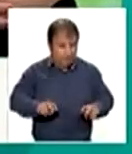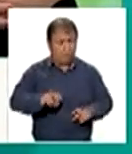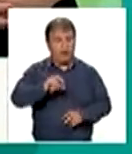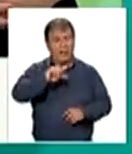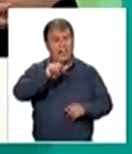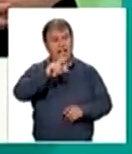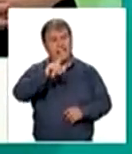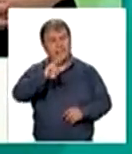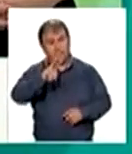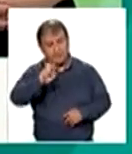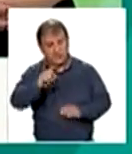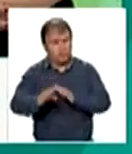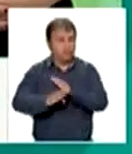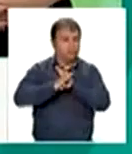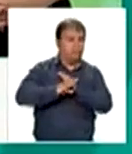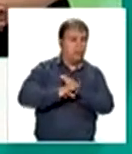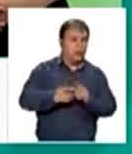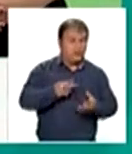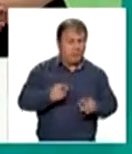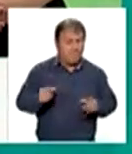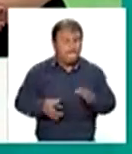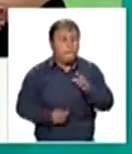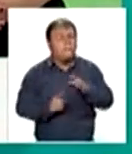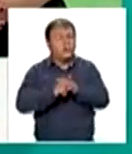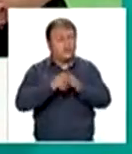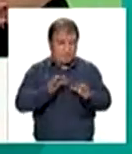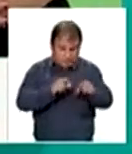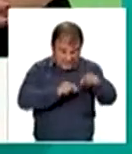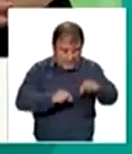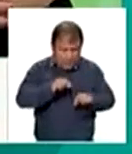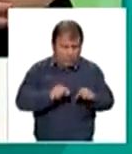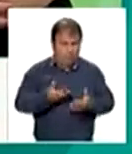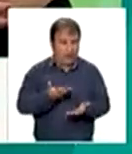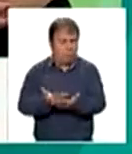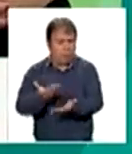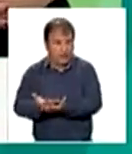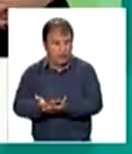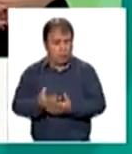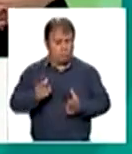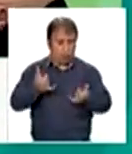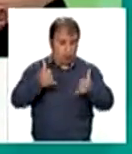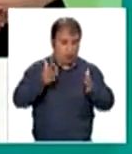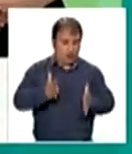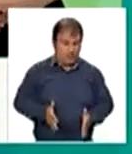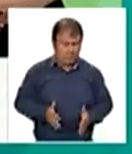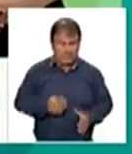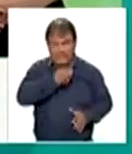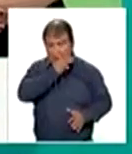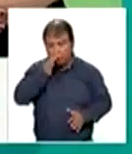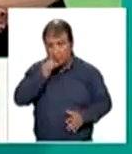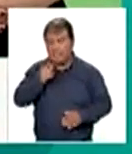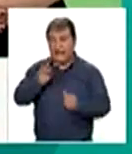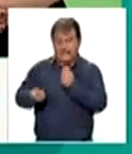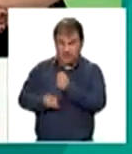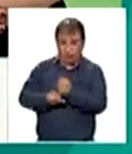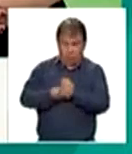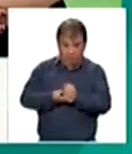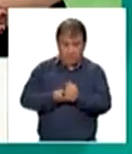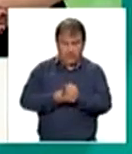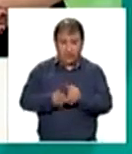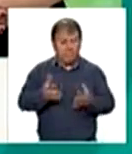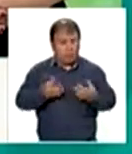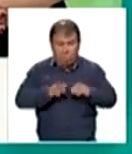solamente la presencia de una sustancia o un metabolito en una muestra de un deportista. Justamente la confidencialidad asegura que no se